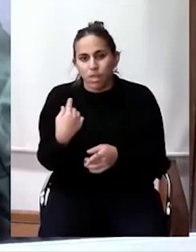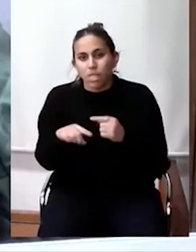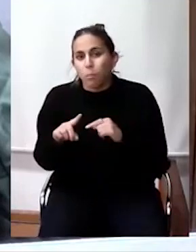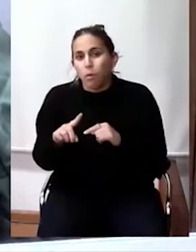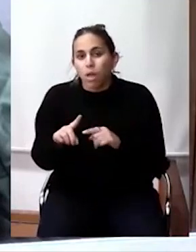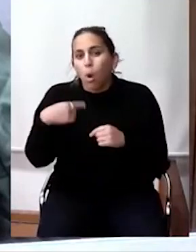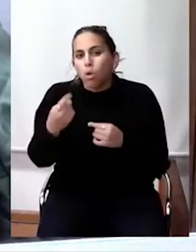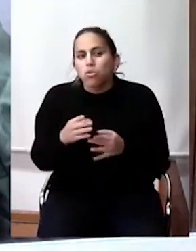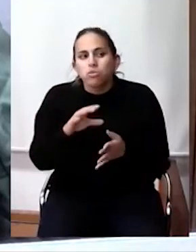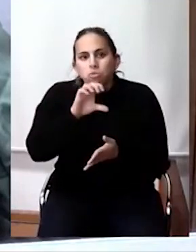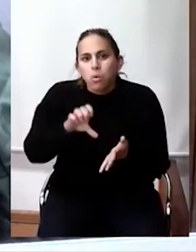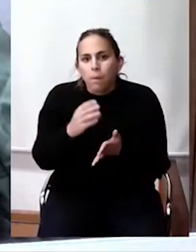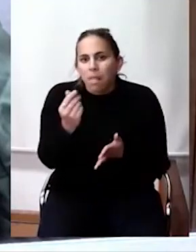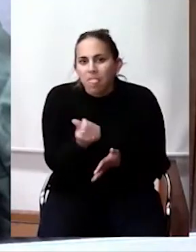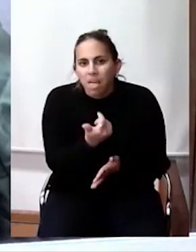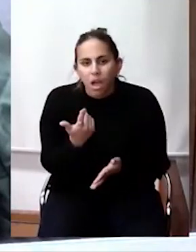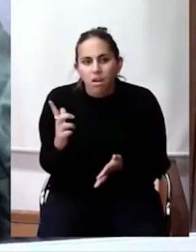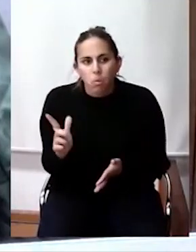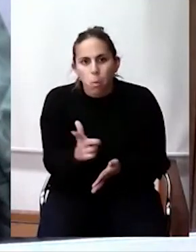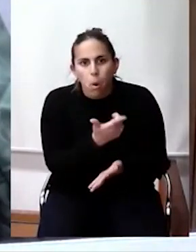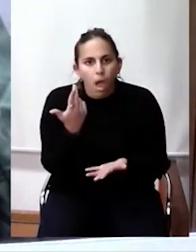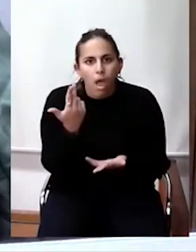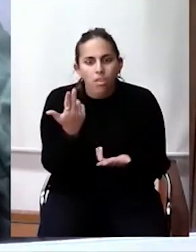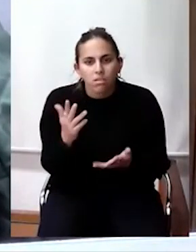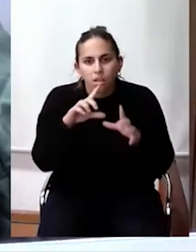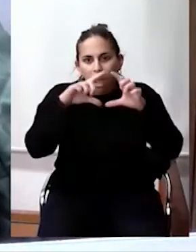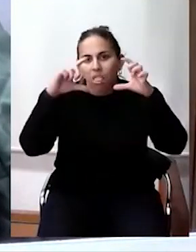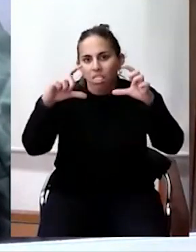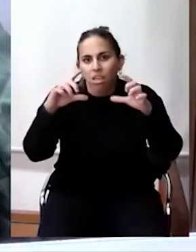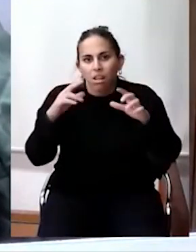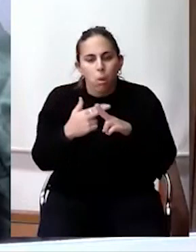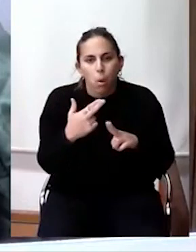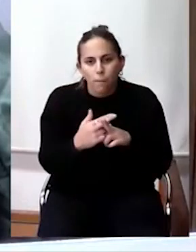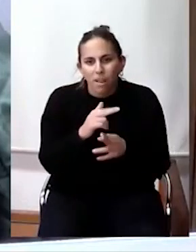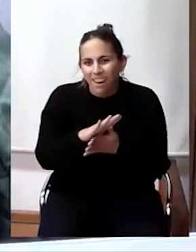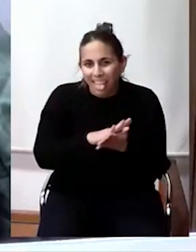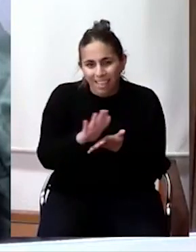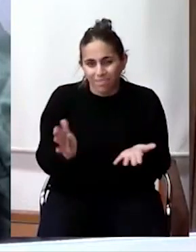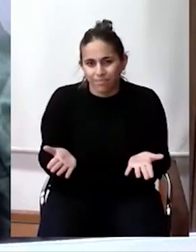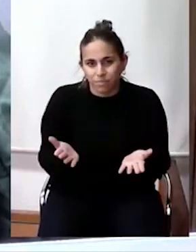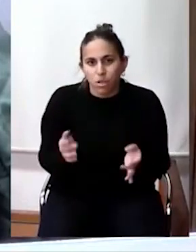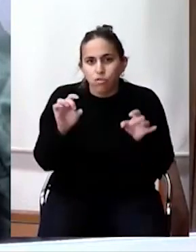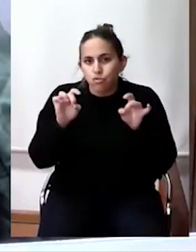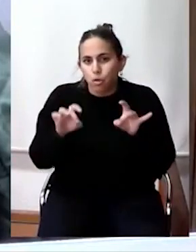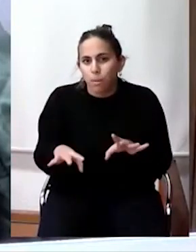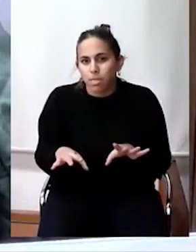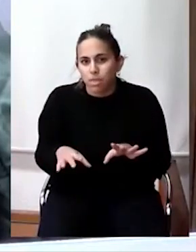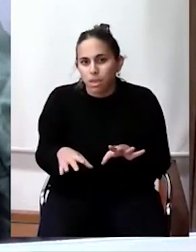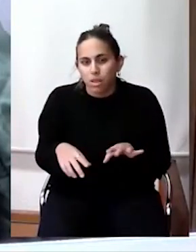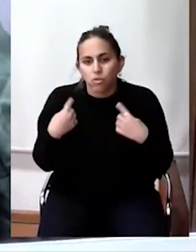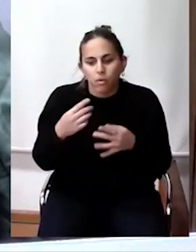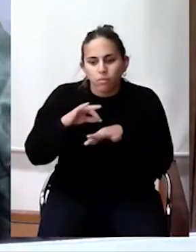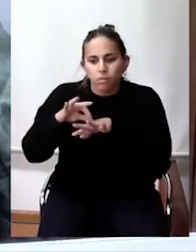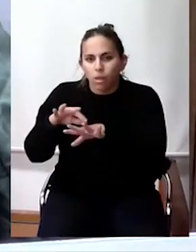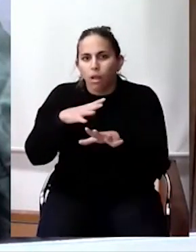de Ciudad del plata no tiene absolutamente ningún nombre nada solamente nos podemos ubicar por